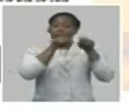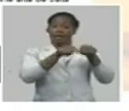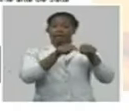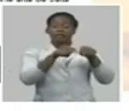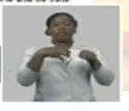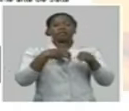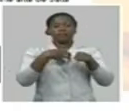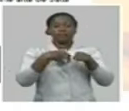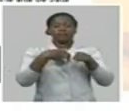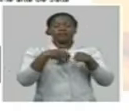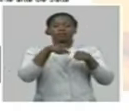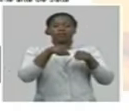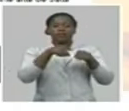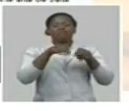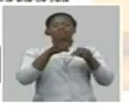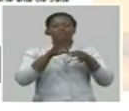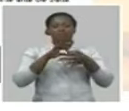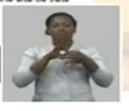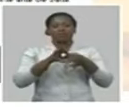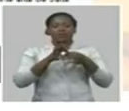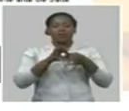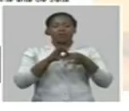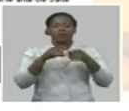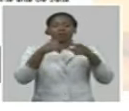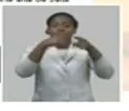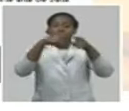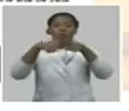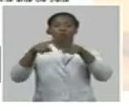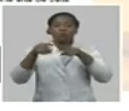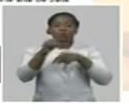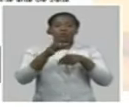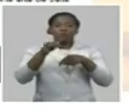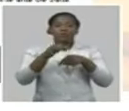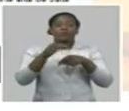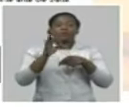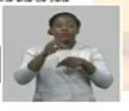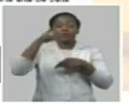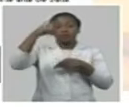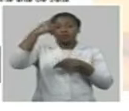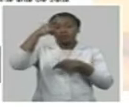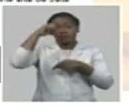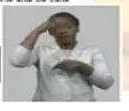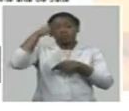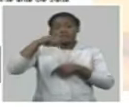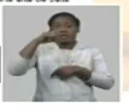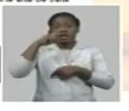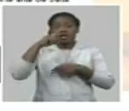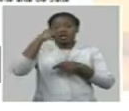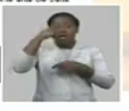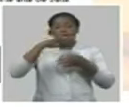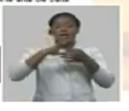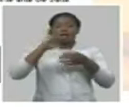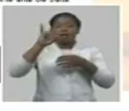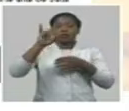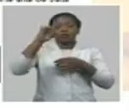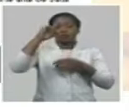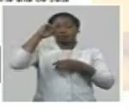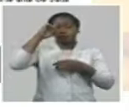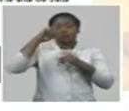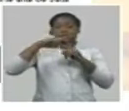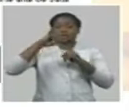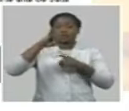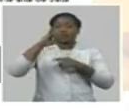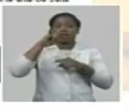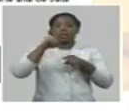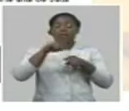balcón animado punta brava mensaje y san agustín como decía anterior puede haber otros lugares donde también